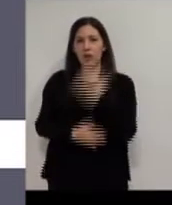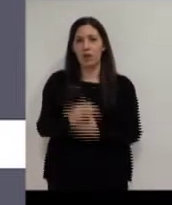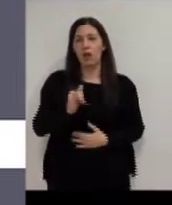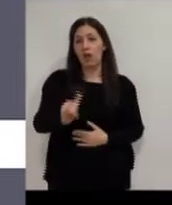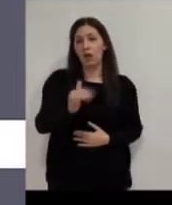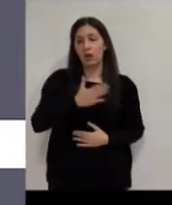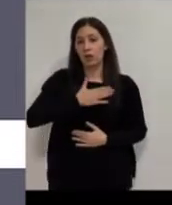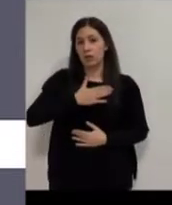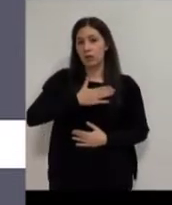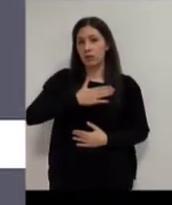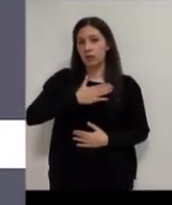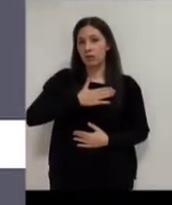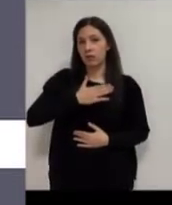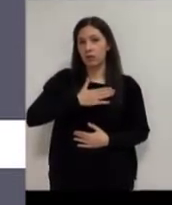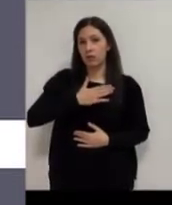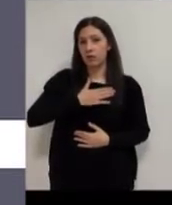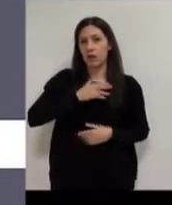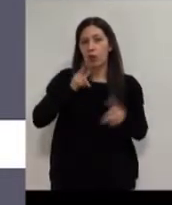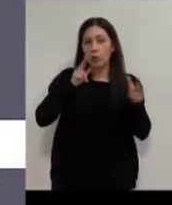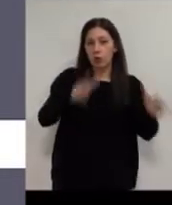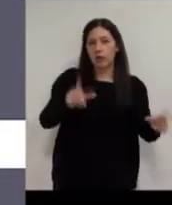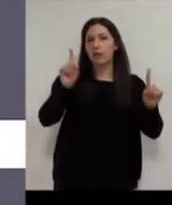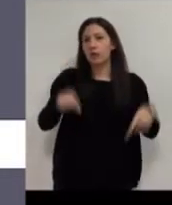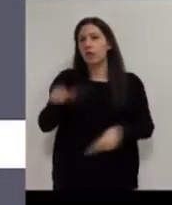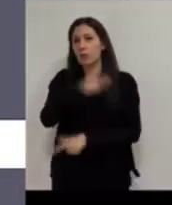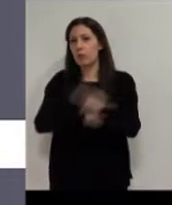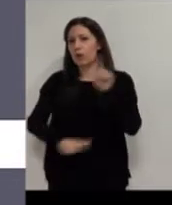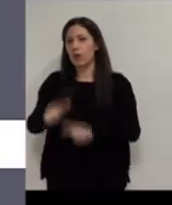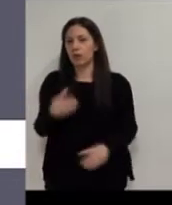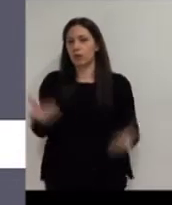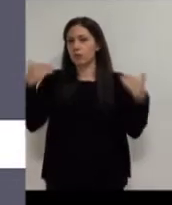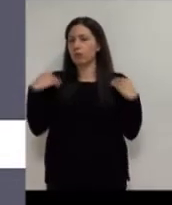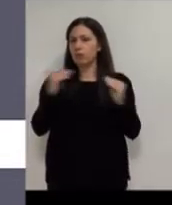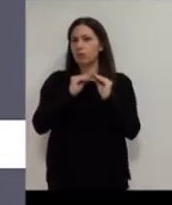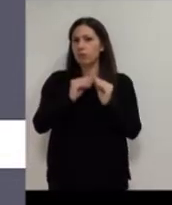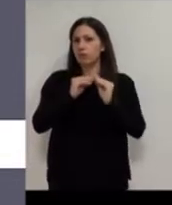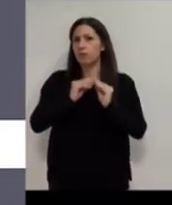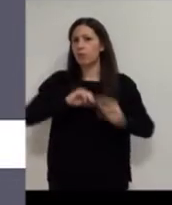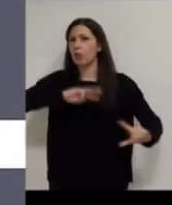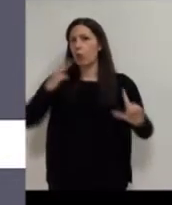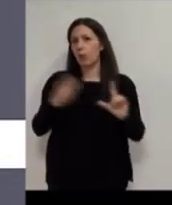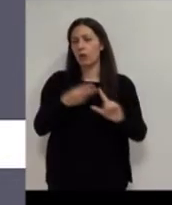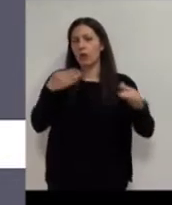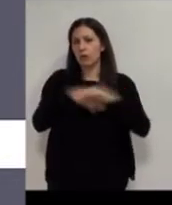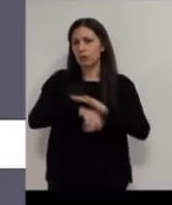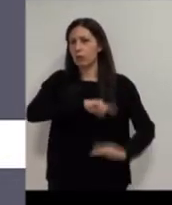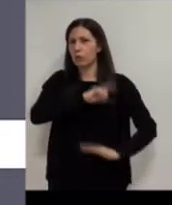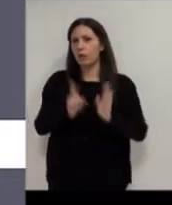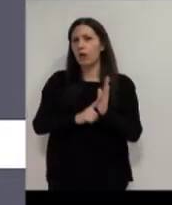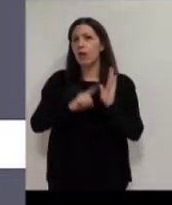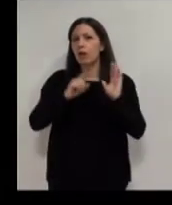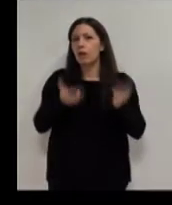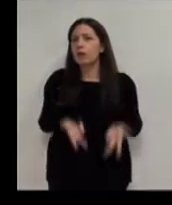para las personas con discapacidad. Nosotros, tanto en Confortel como en Viajes, hemos desarrollado páginas